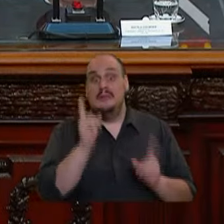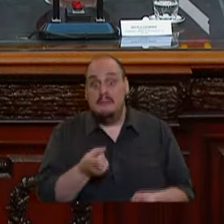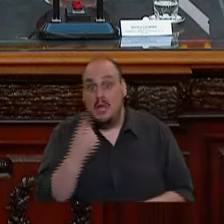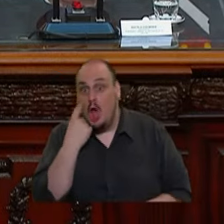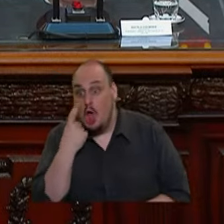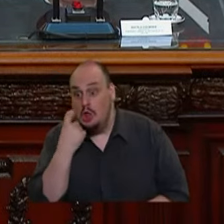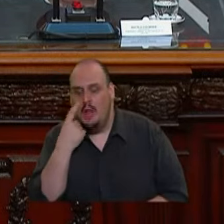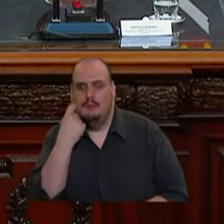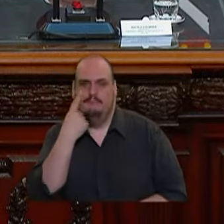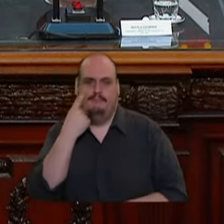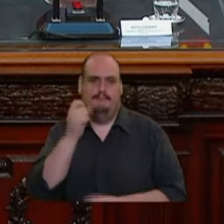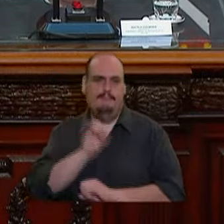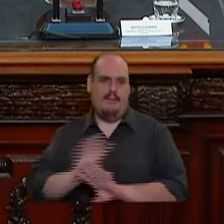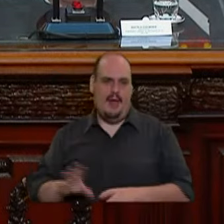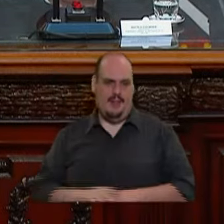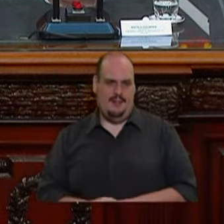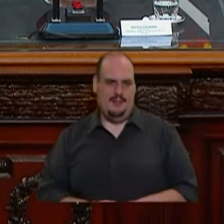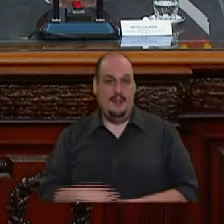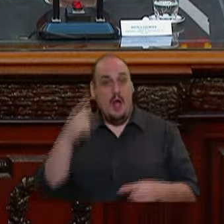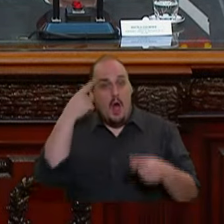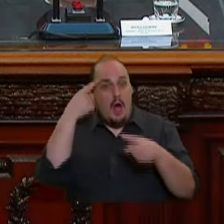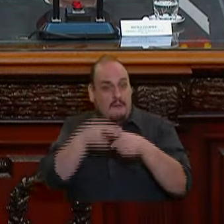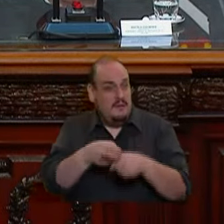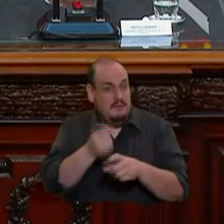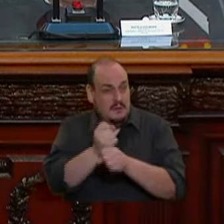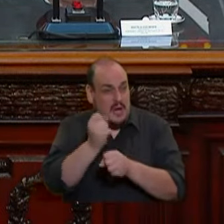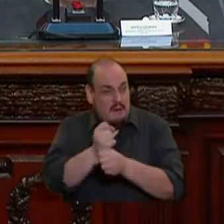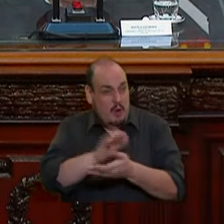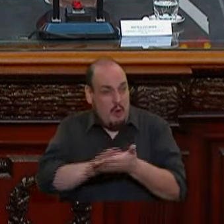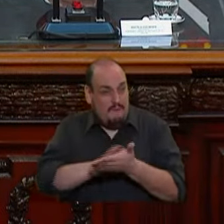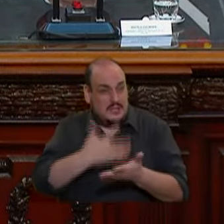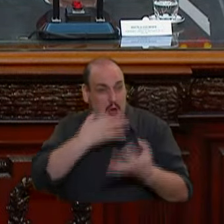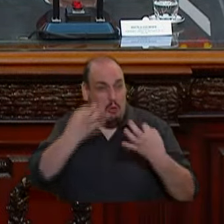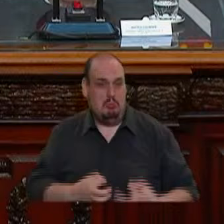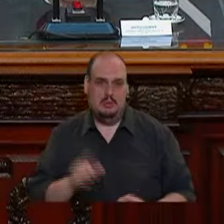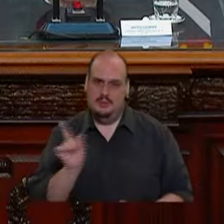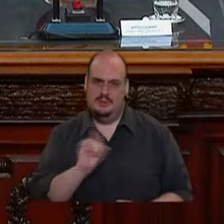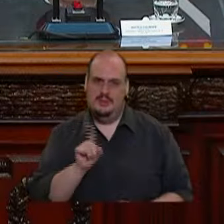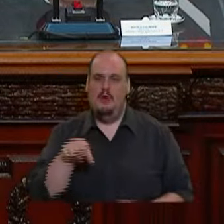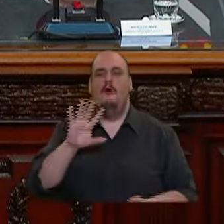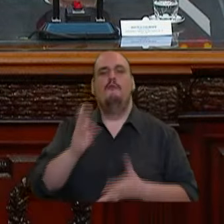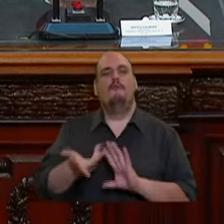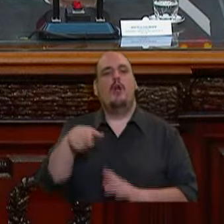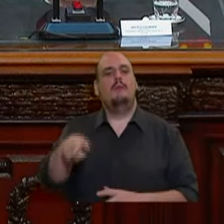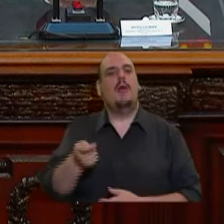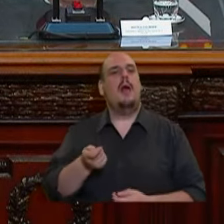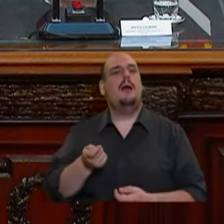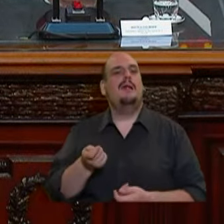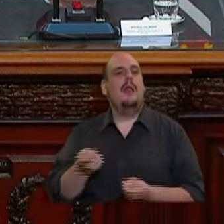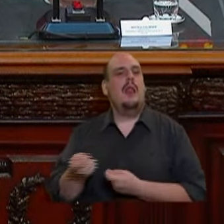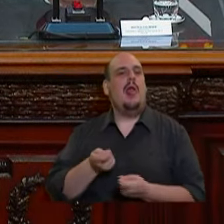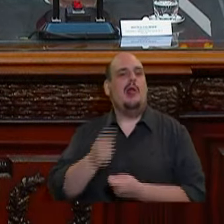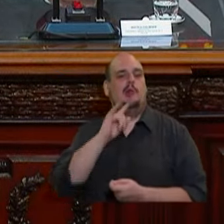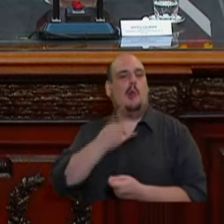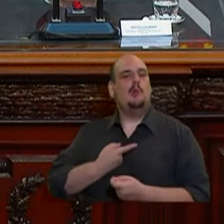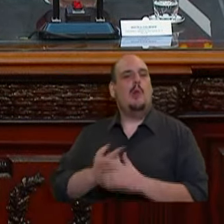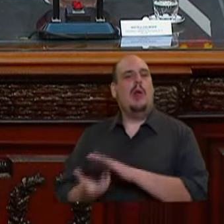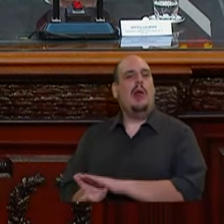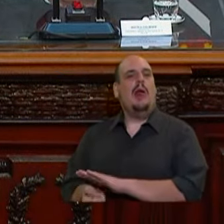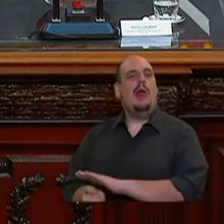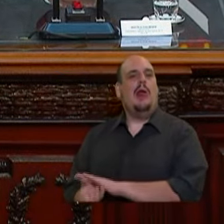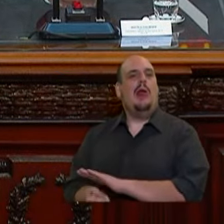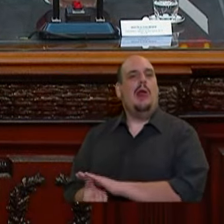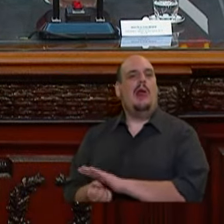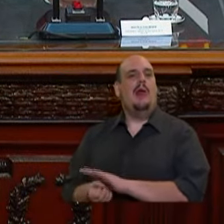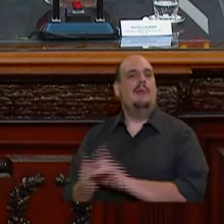mal, diseñado no para cumplir sus funciones básicas, sino para generar un kiosco en cada lugar donde sea posible, para beneficio